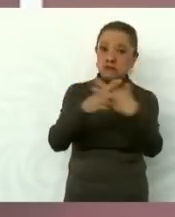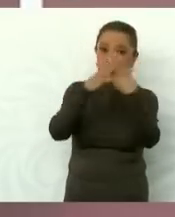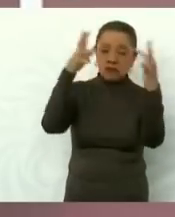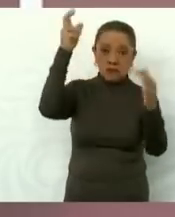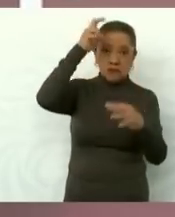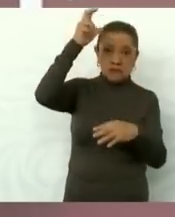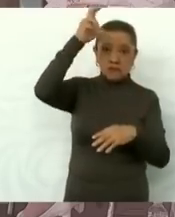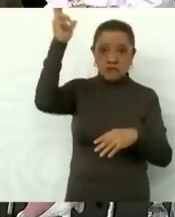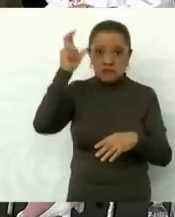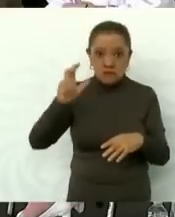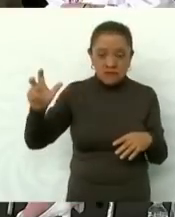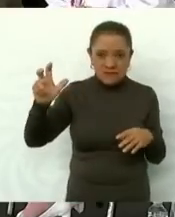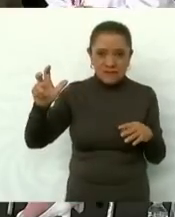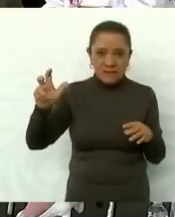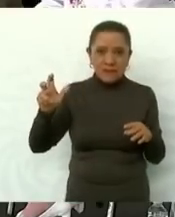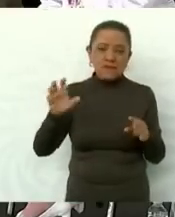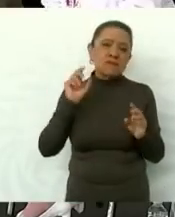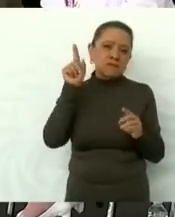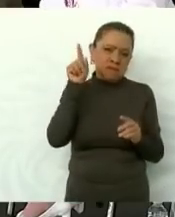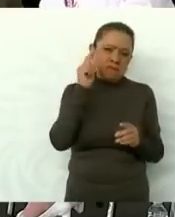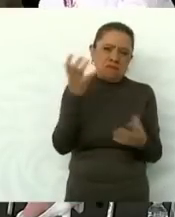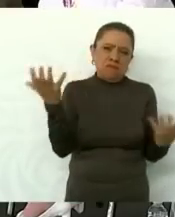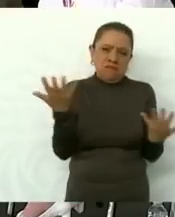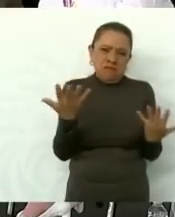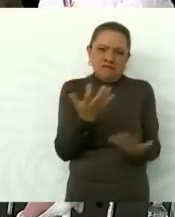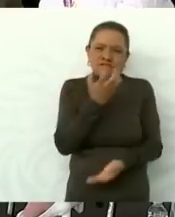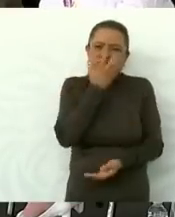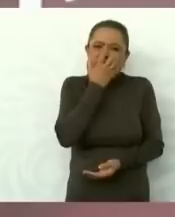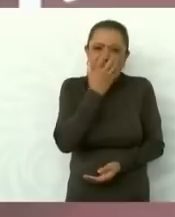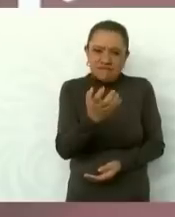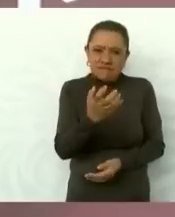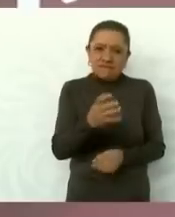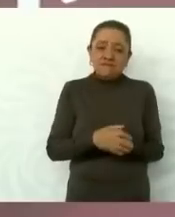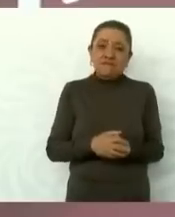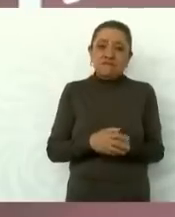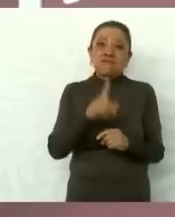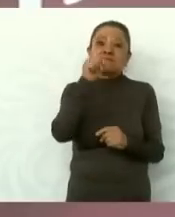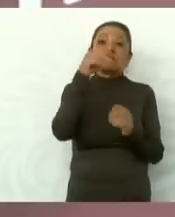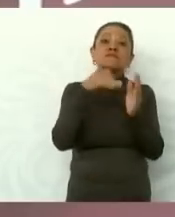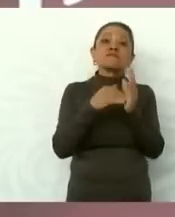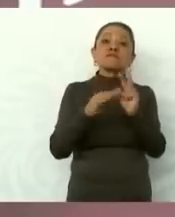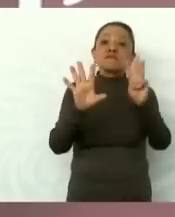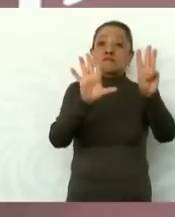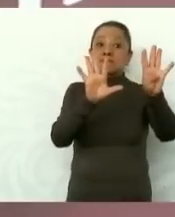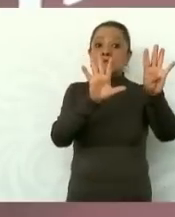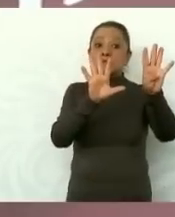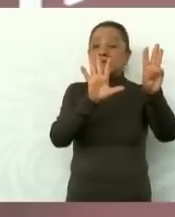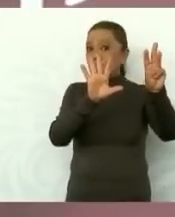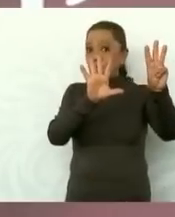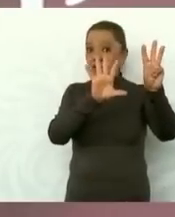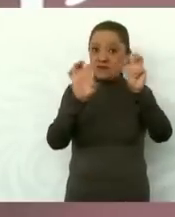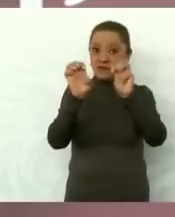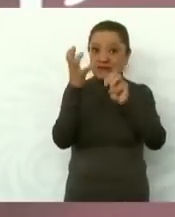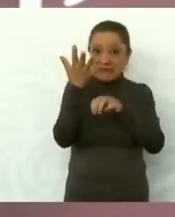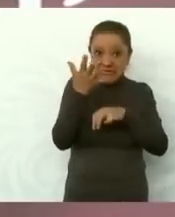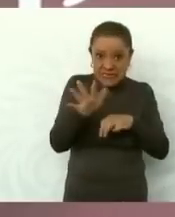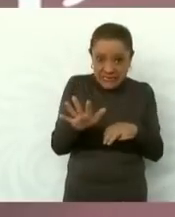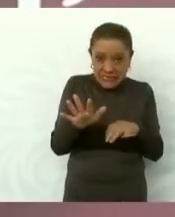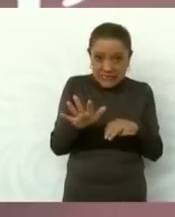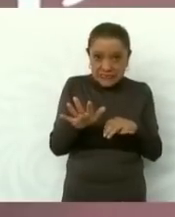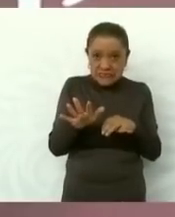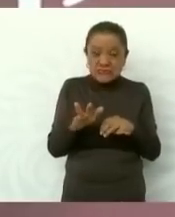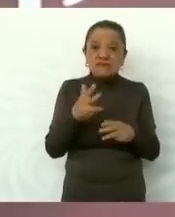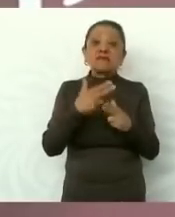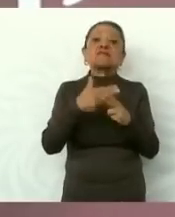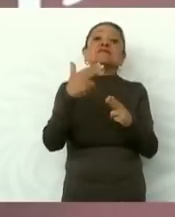gritó o hizo el grito de la independencia en 1810 y no fue hasta